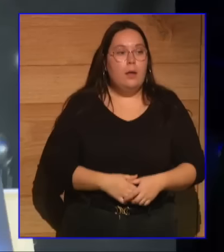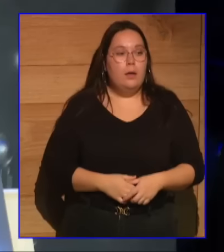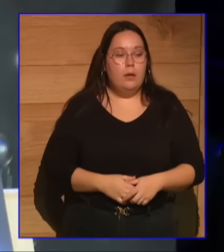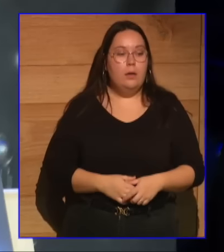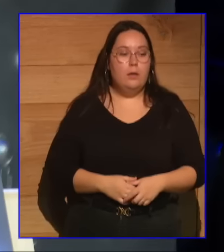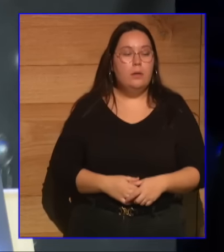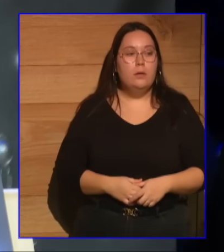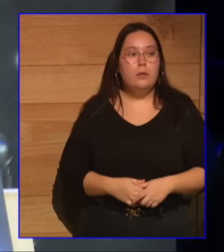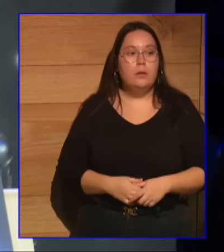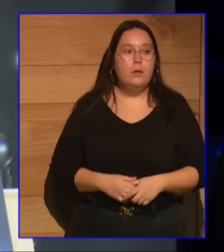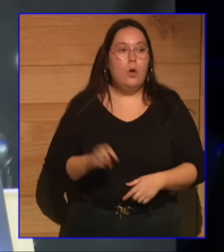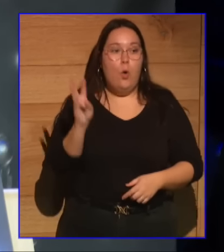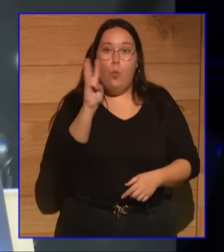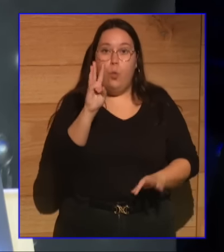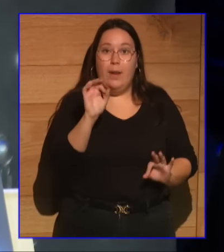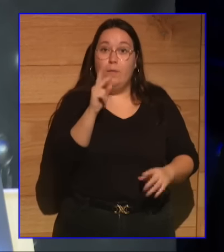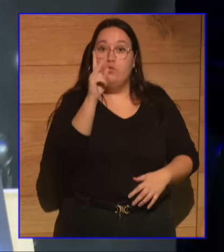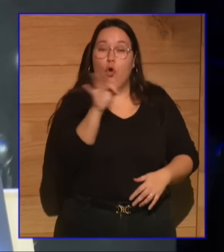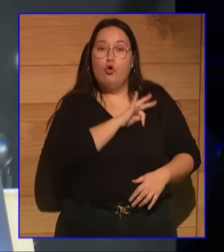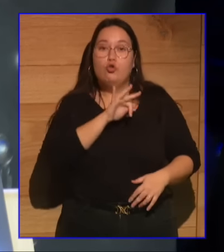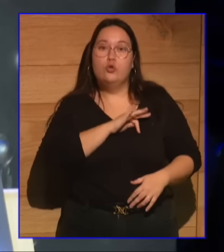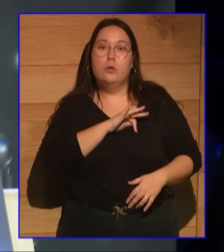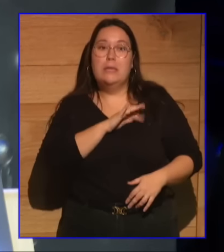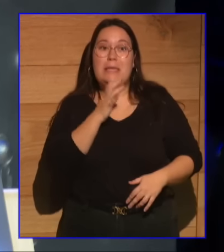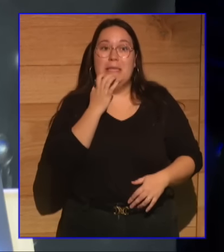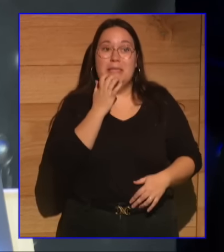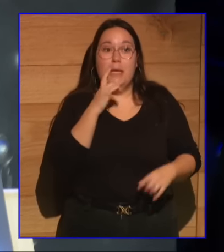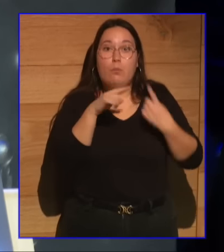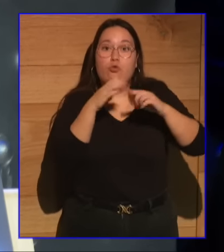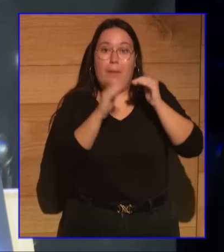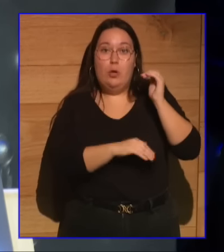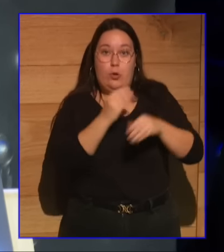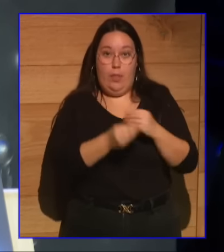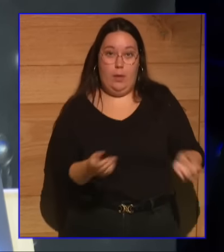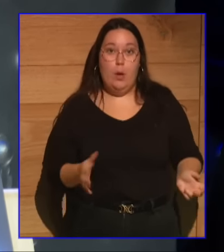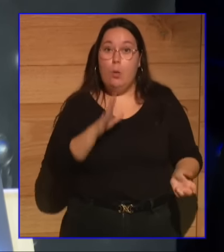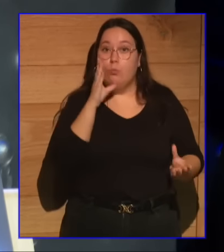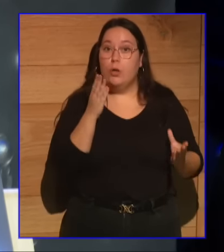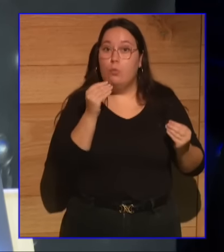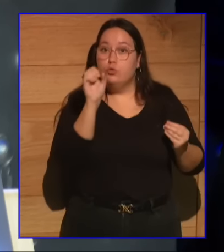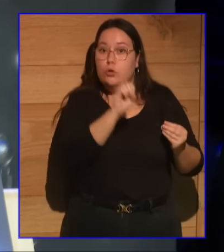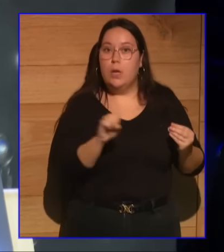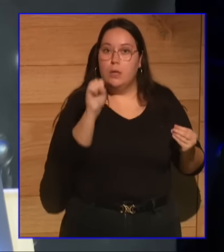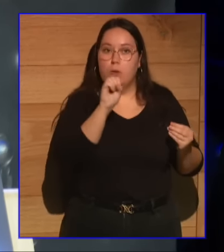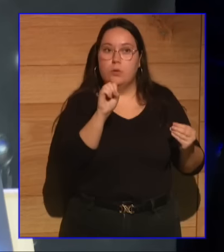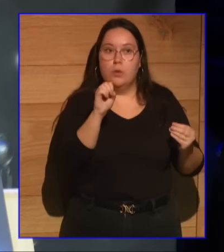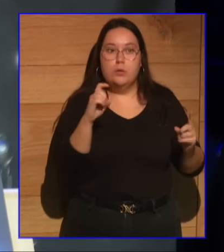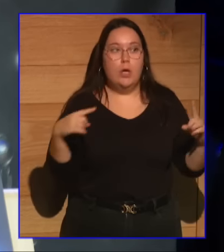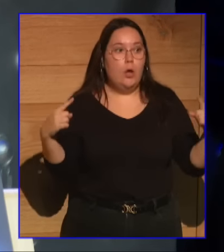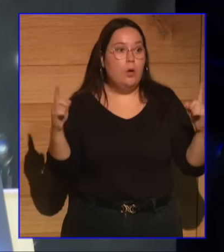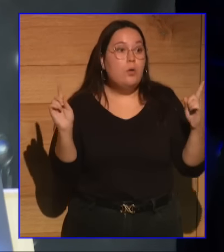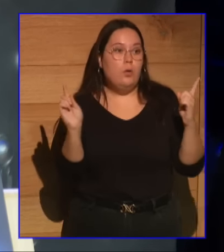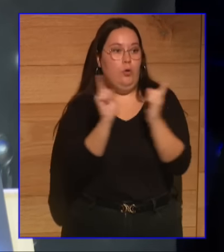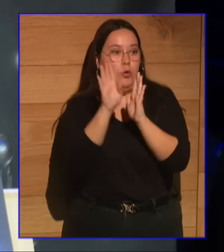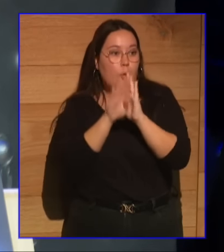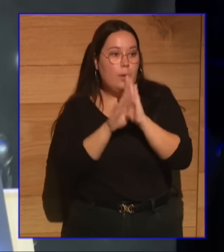monumento. Williams ¿no? tendría más Oscars si hubiera compuesto menos. porque muchos años se contraprogramaba. Claro, sí, sí.